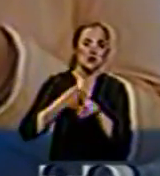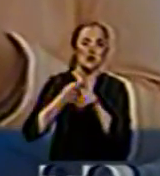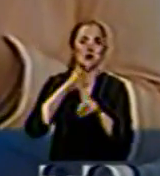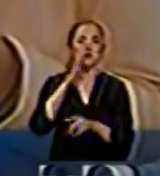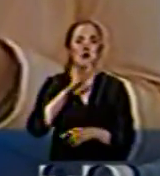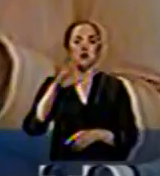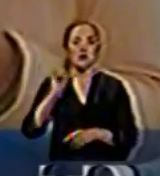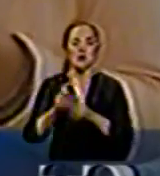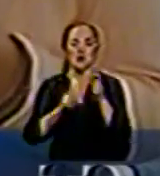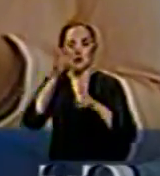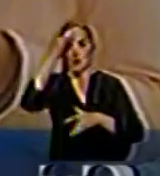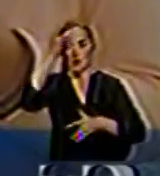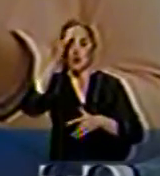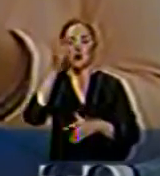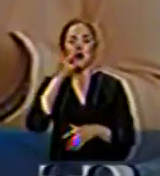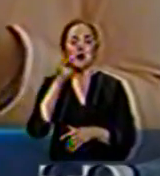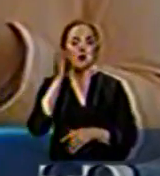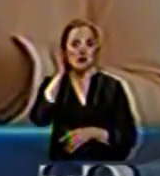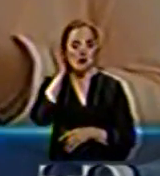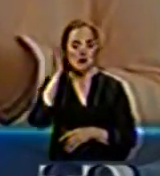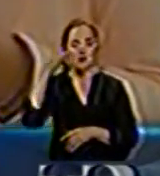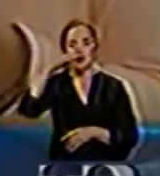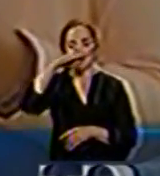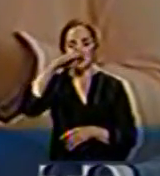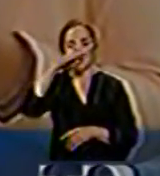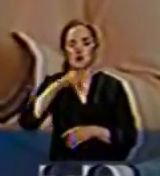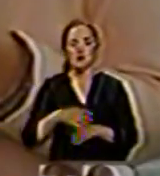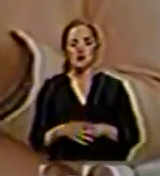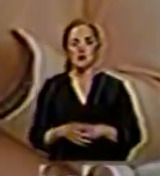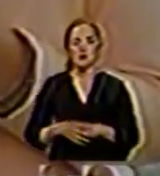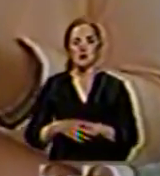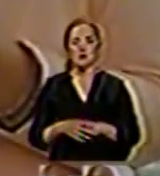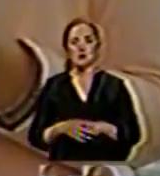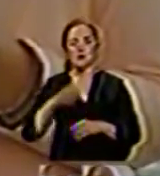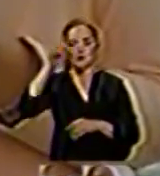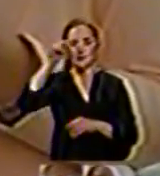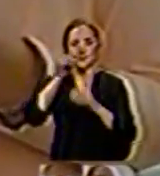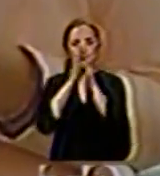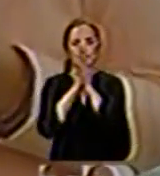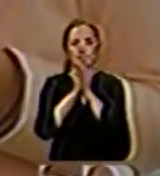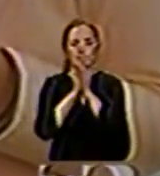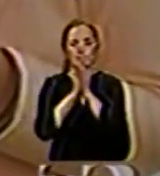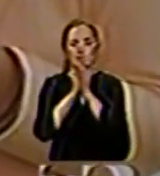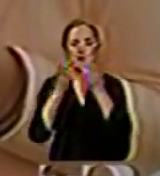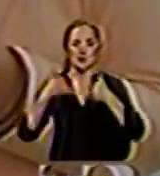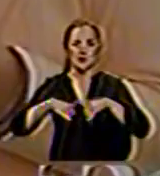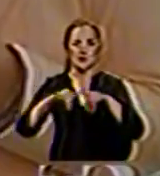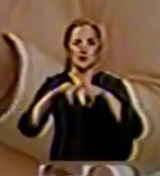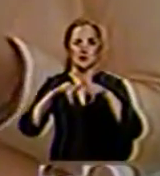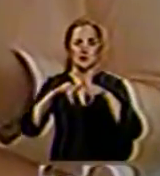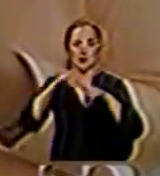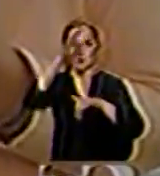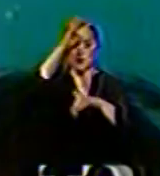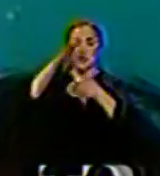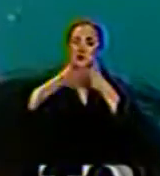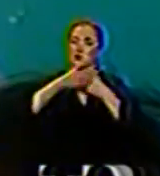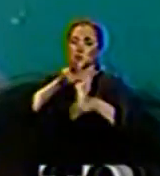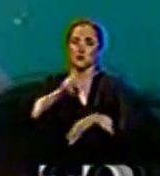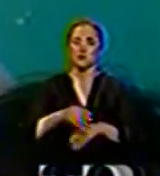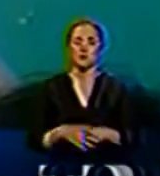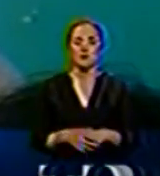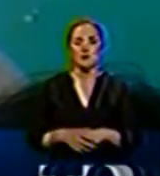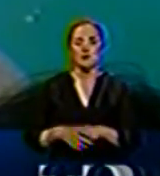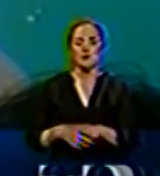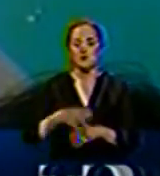450 pacientes, hombres, mujeres, niños, que le extienden un pedido al gobierno que no permita que esta casa de salud cierre. Este